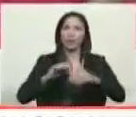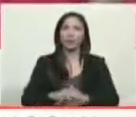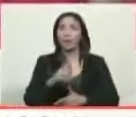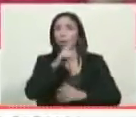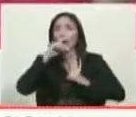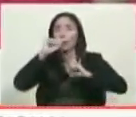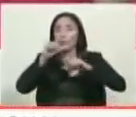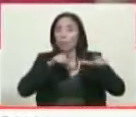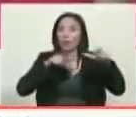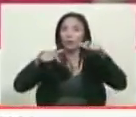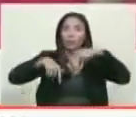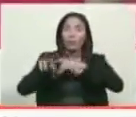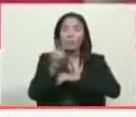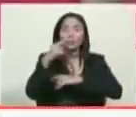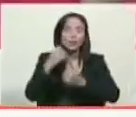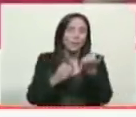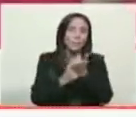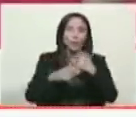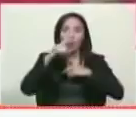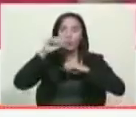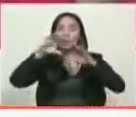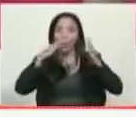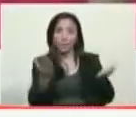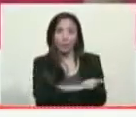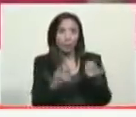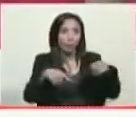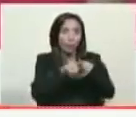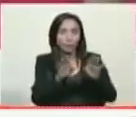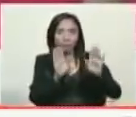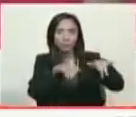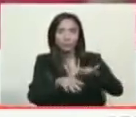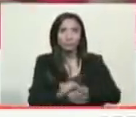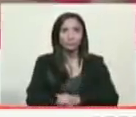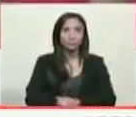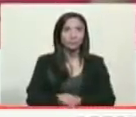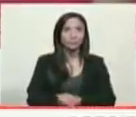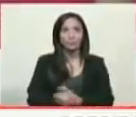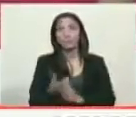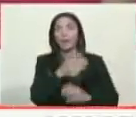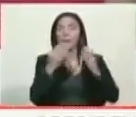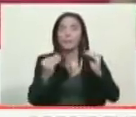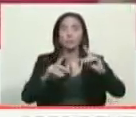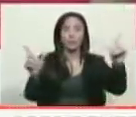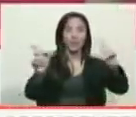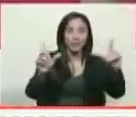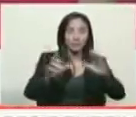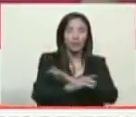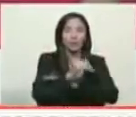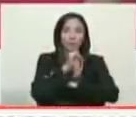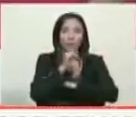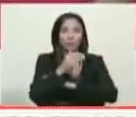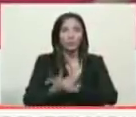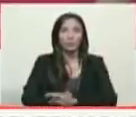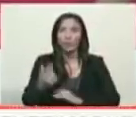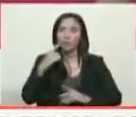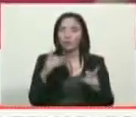y así está Venezuela. Y así está el mundo. Pero los grandes medios de comunicación quieren